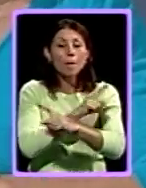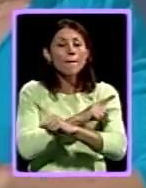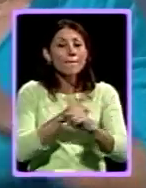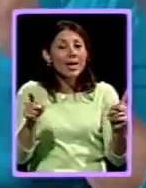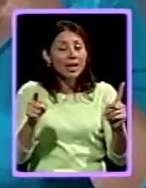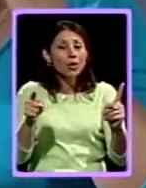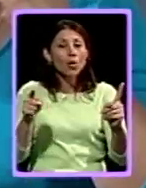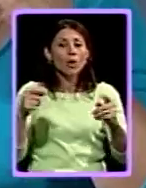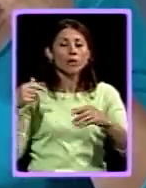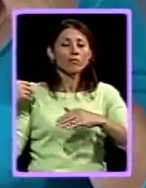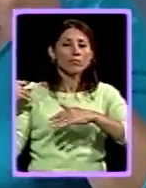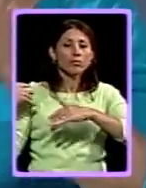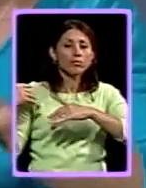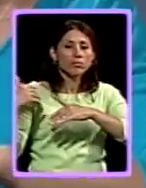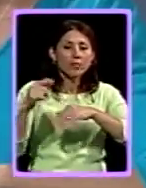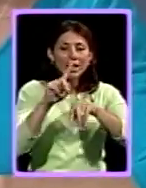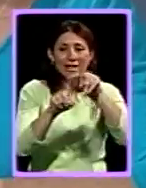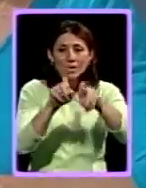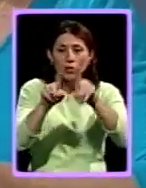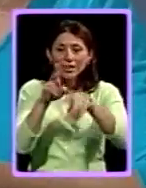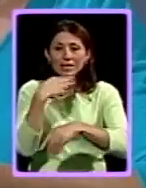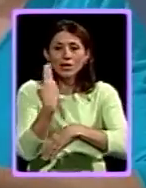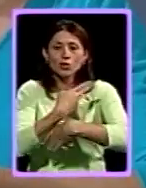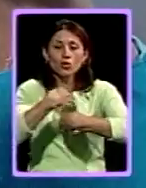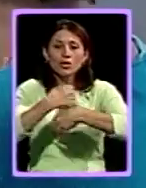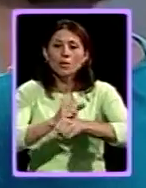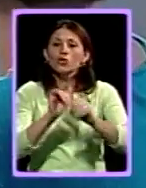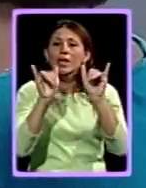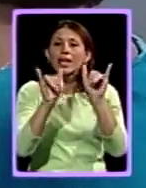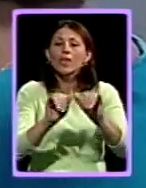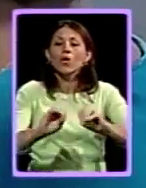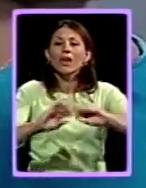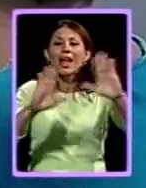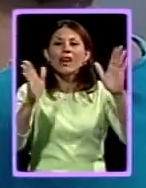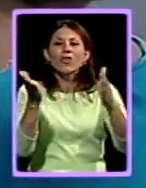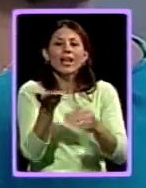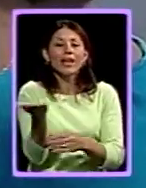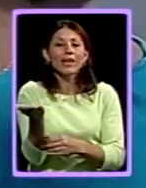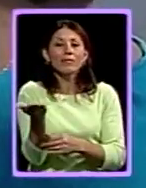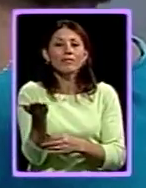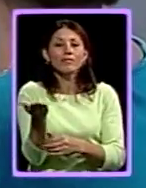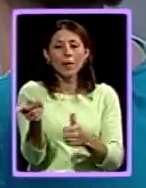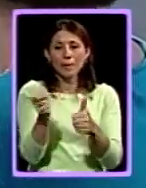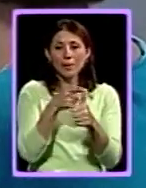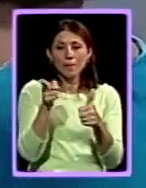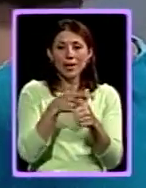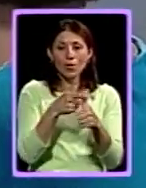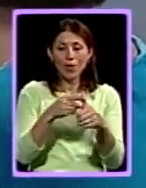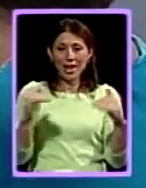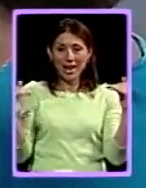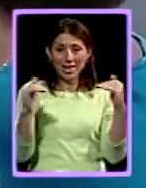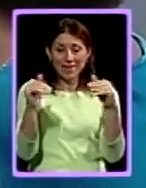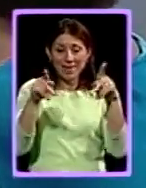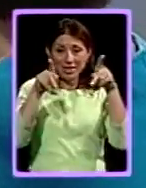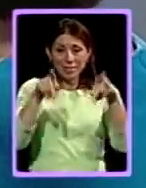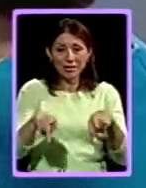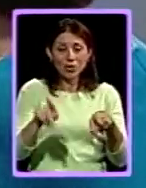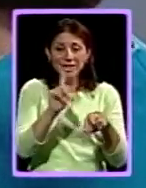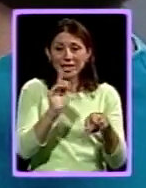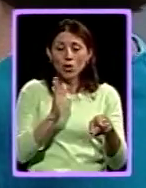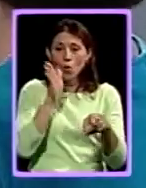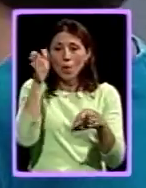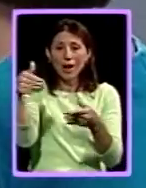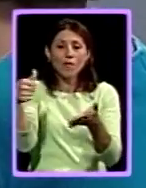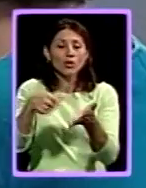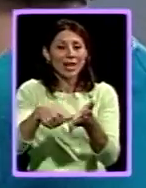lo largo de las encuestas que nosotros hicimos es que, primero, el nivel de abstencionismo iba a ser más alto, y ese fue un dato que se hizo. La preocupación,